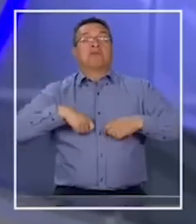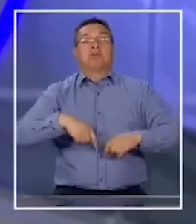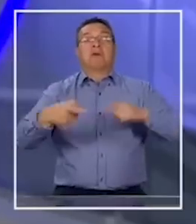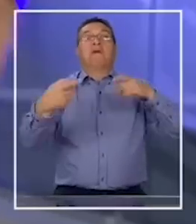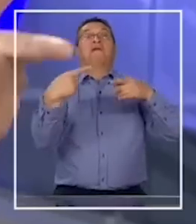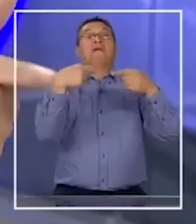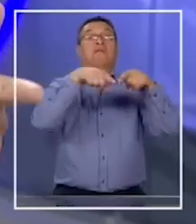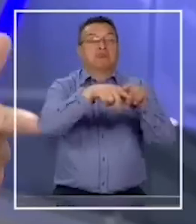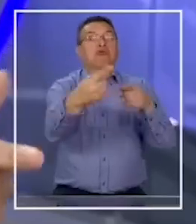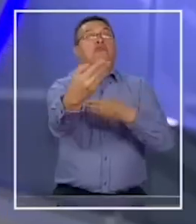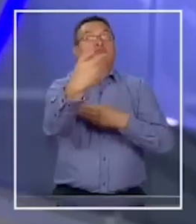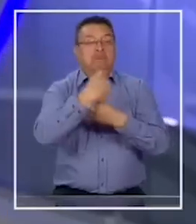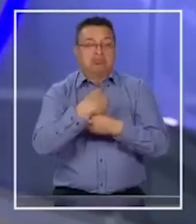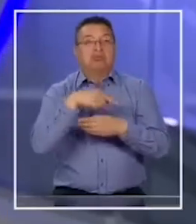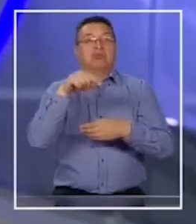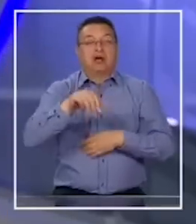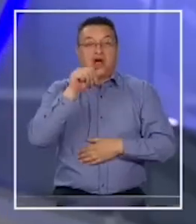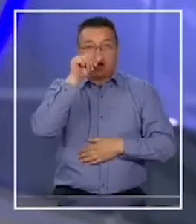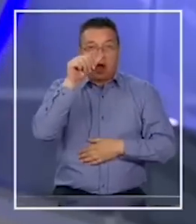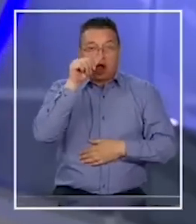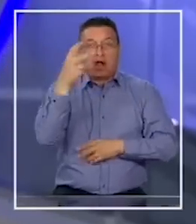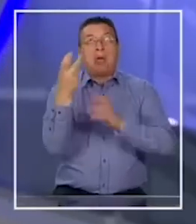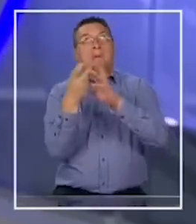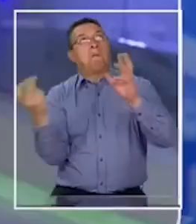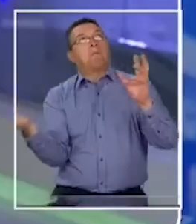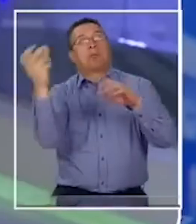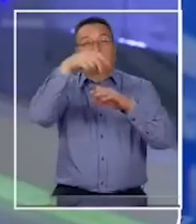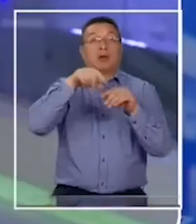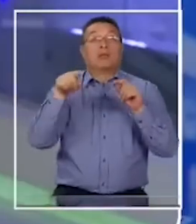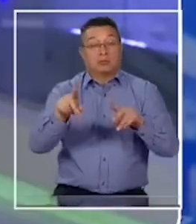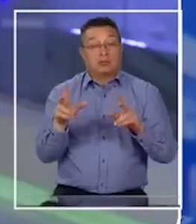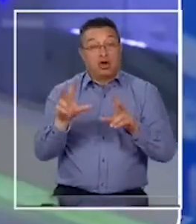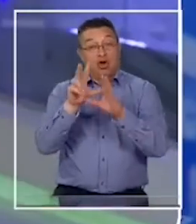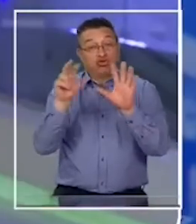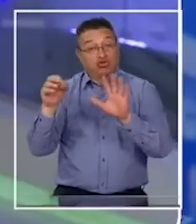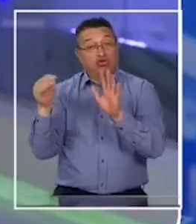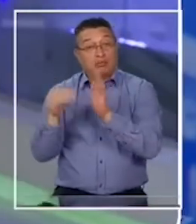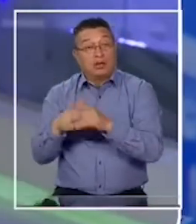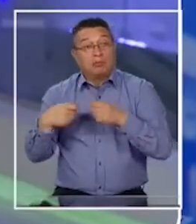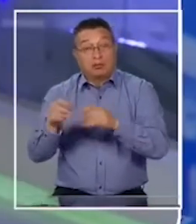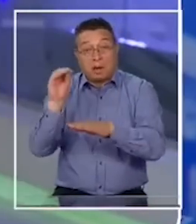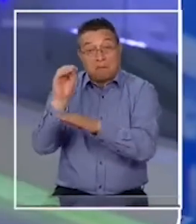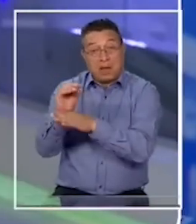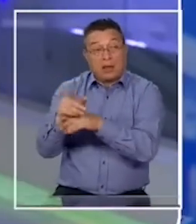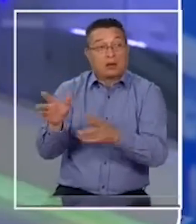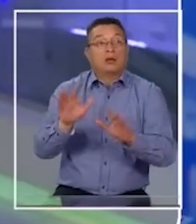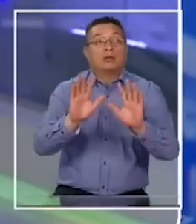conyugales que habla por celular que recibe cocaína con pelotas mil pesos